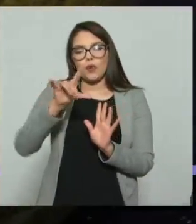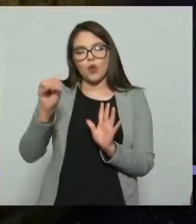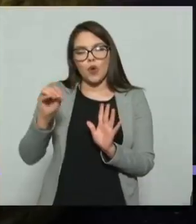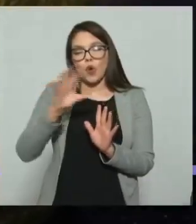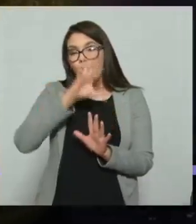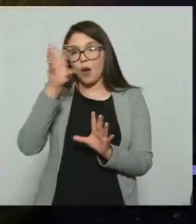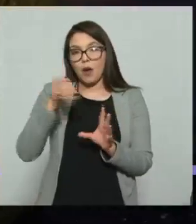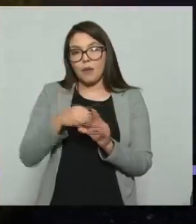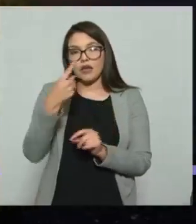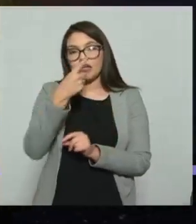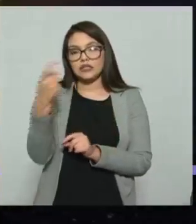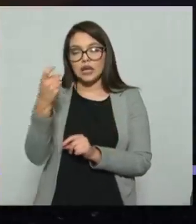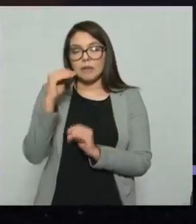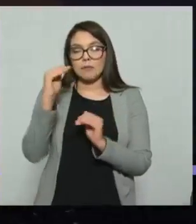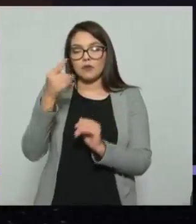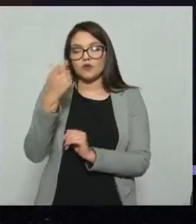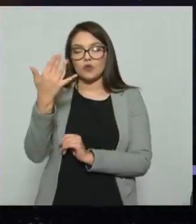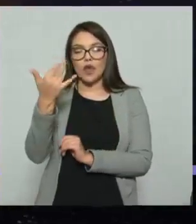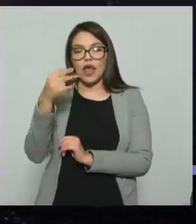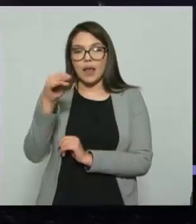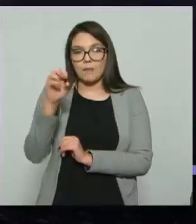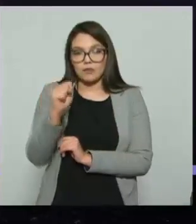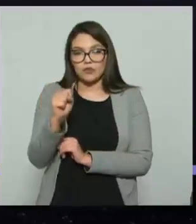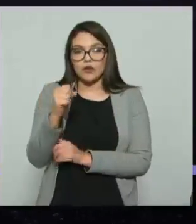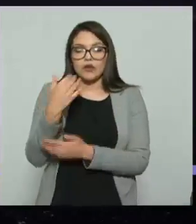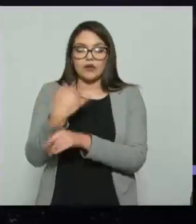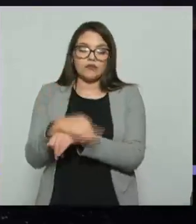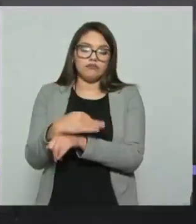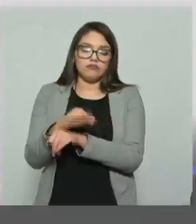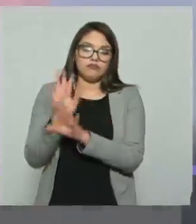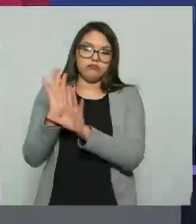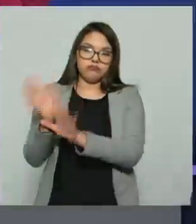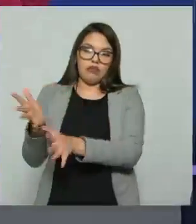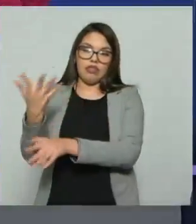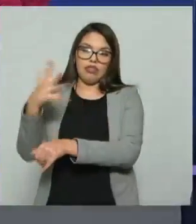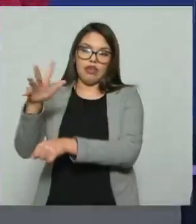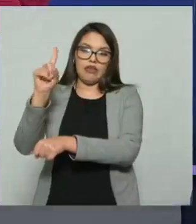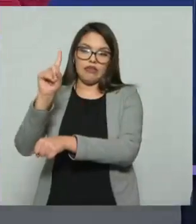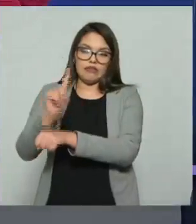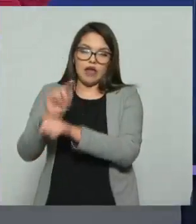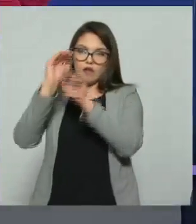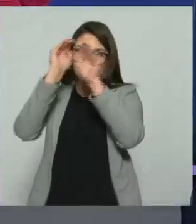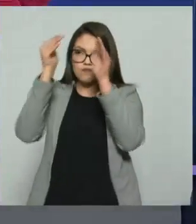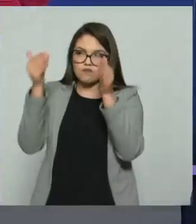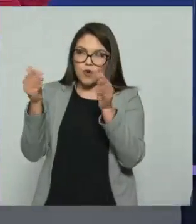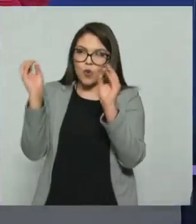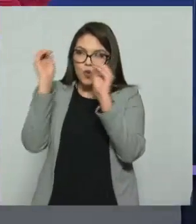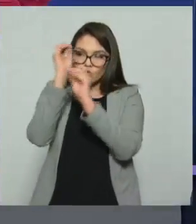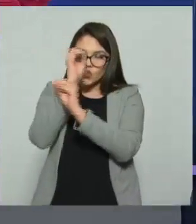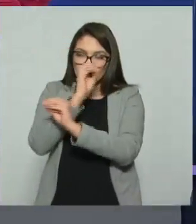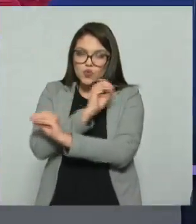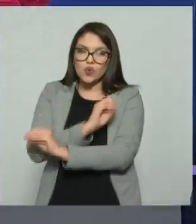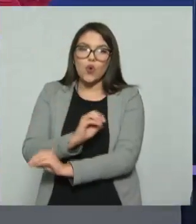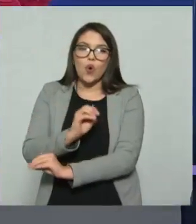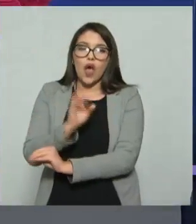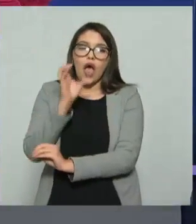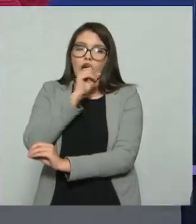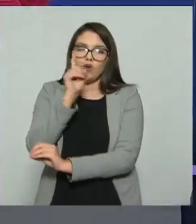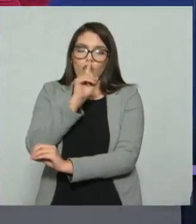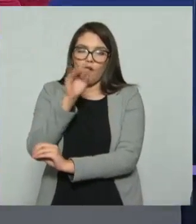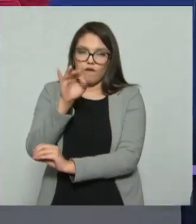tomillo. Se deja macerar durante 10 días en un lugar oscuro, ventilado, y después